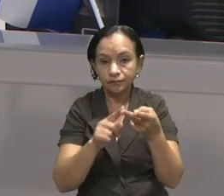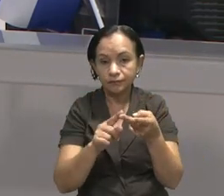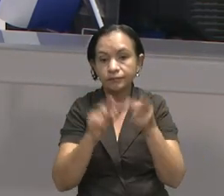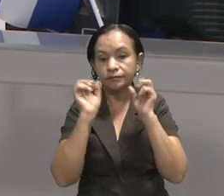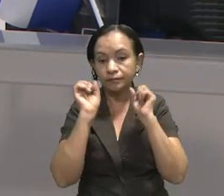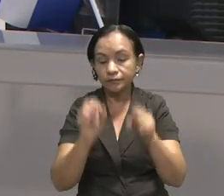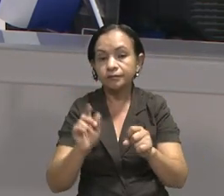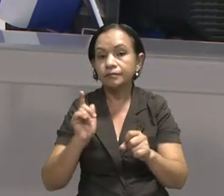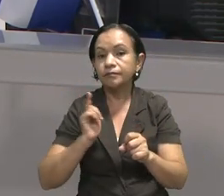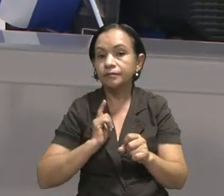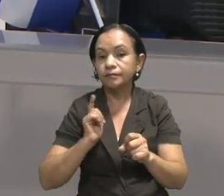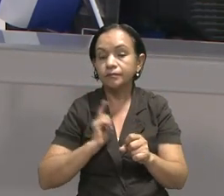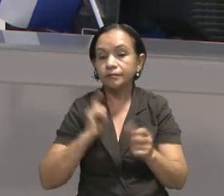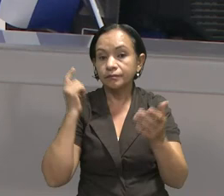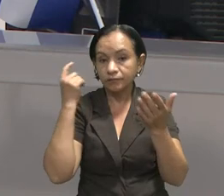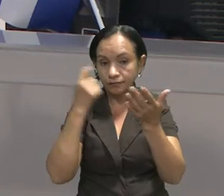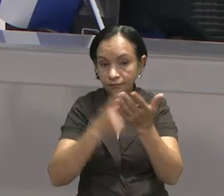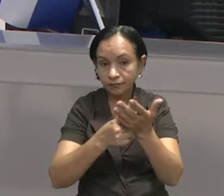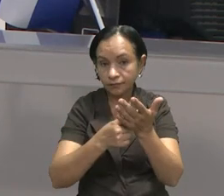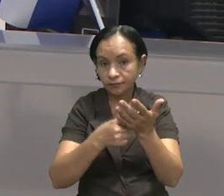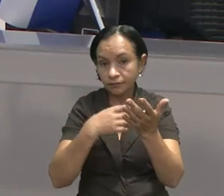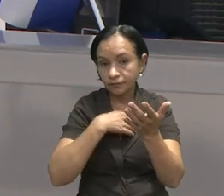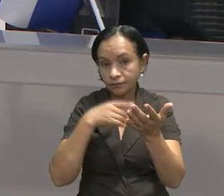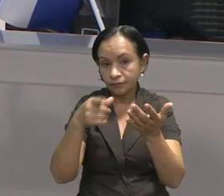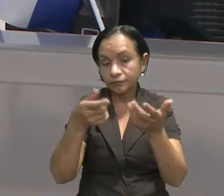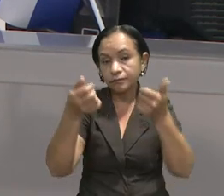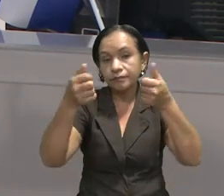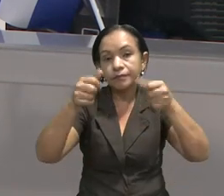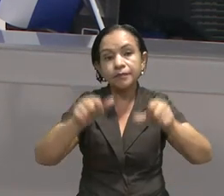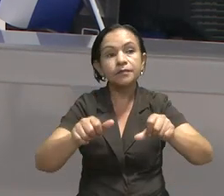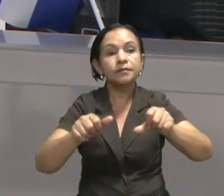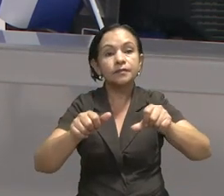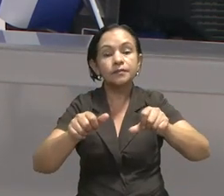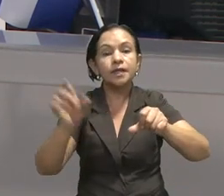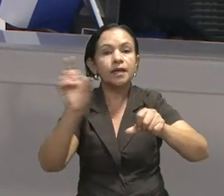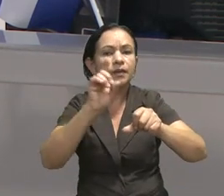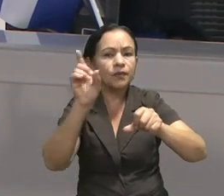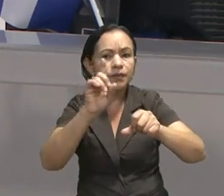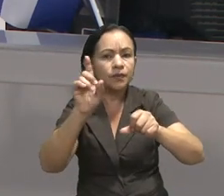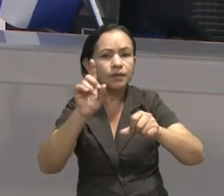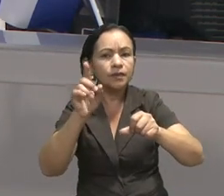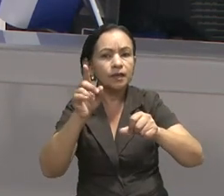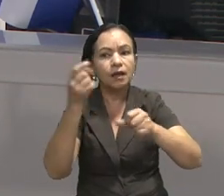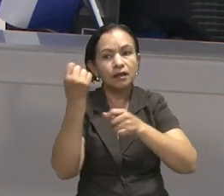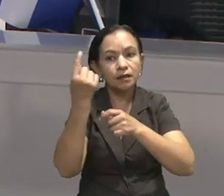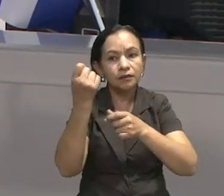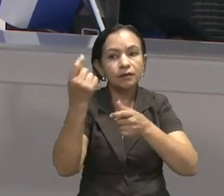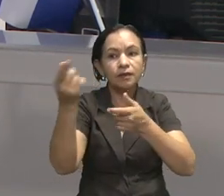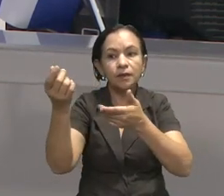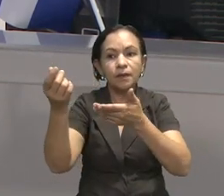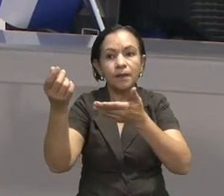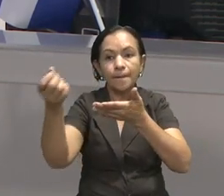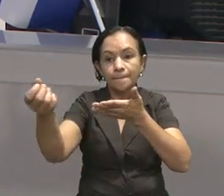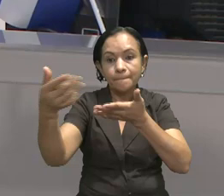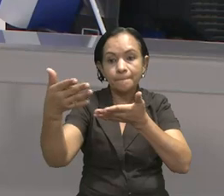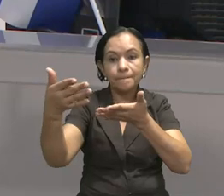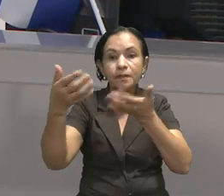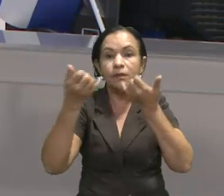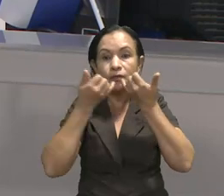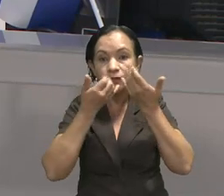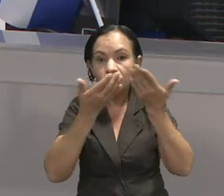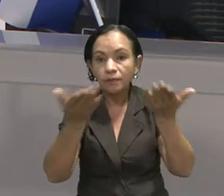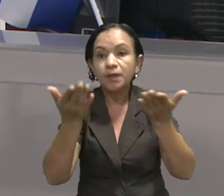podrá imponer las sanciones administrativas correspondientes frente al incumplimiento del envío oportuno de la